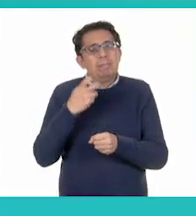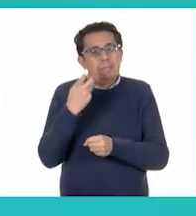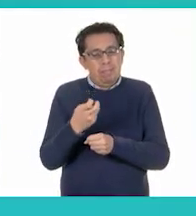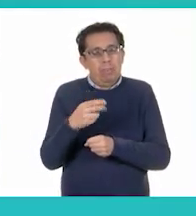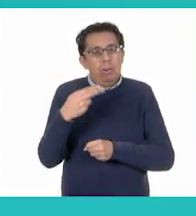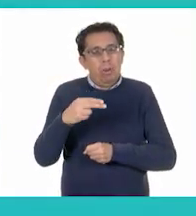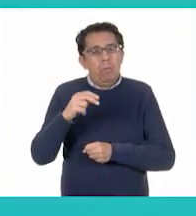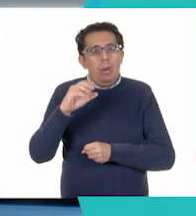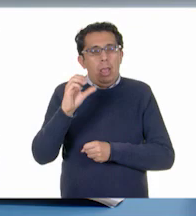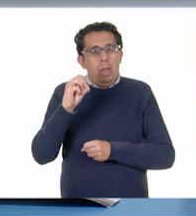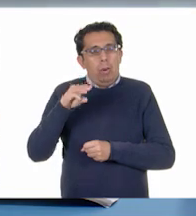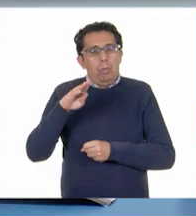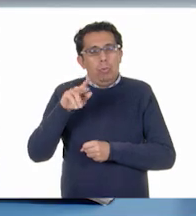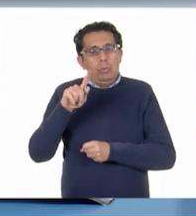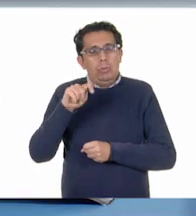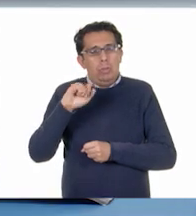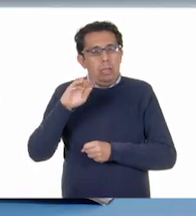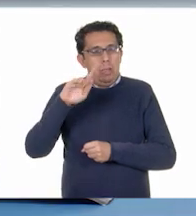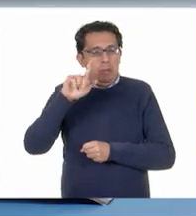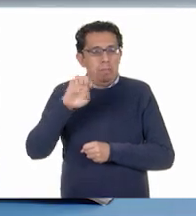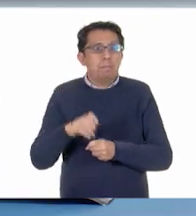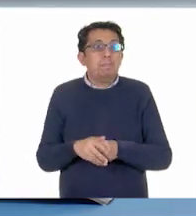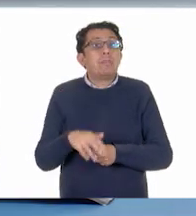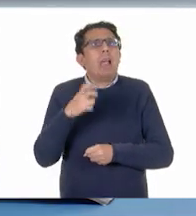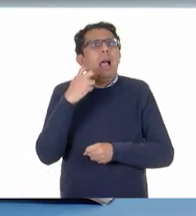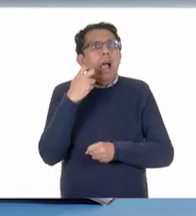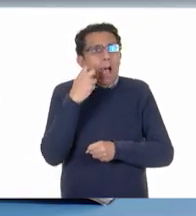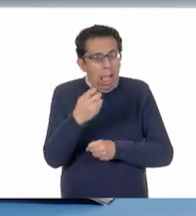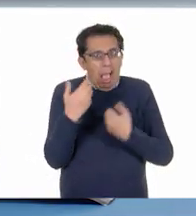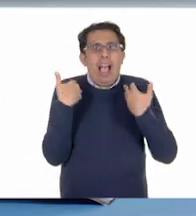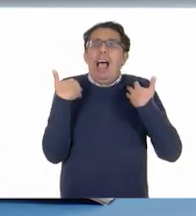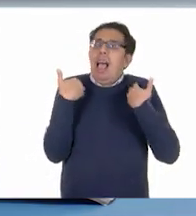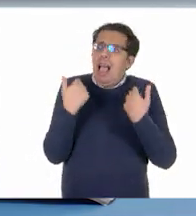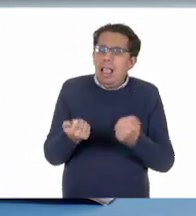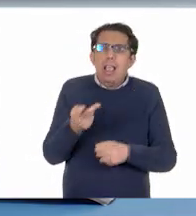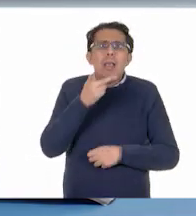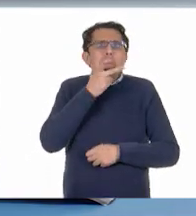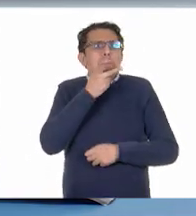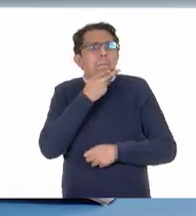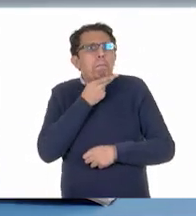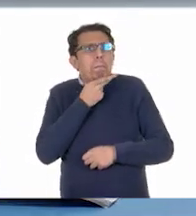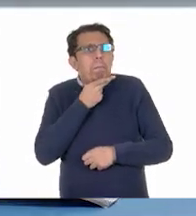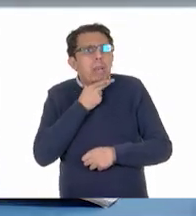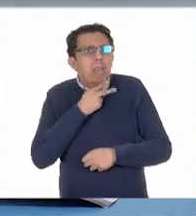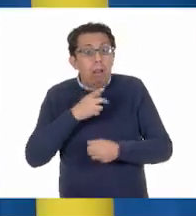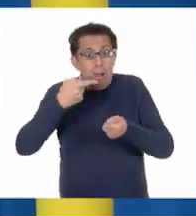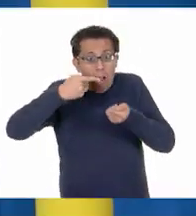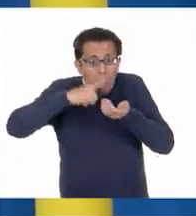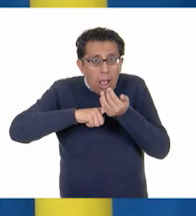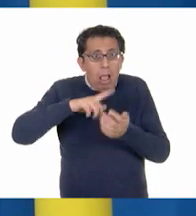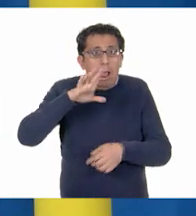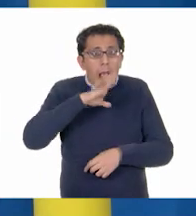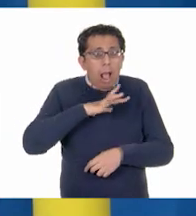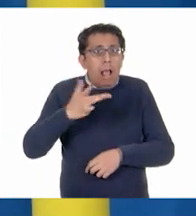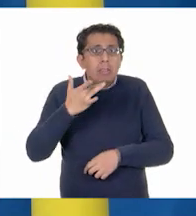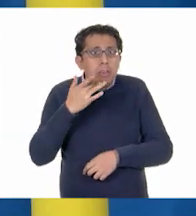¡Órale! ¿Eso quiere decir que en el petróleo hay restos de dinosaurios? No